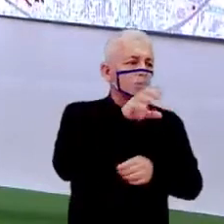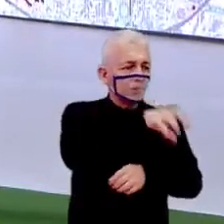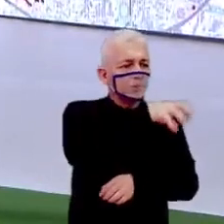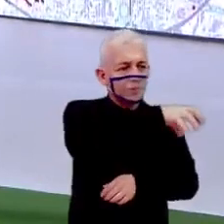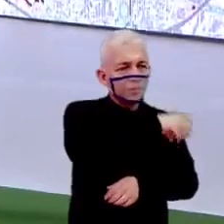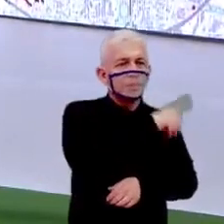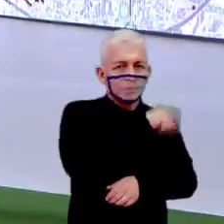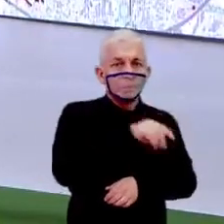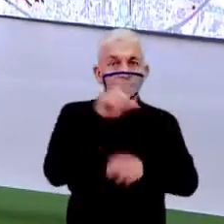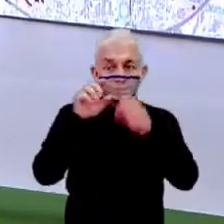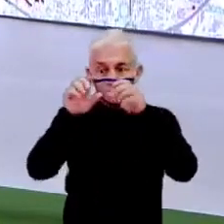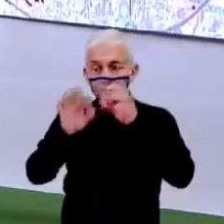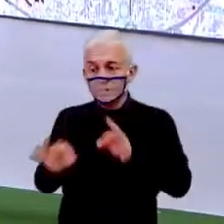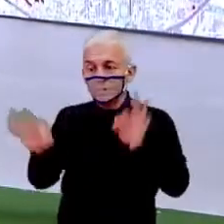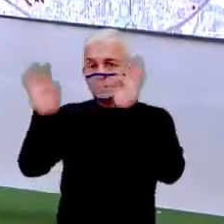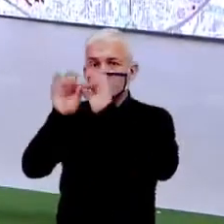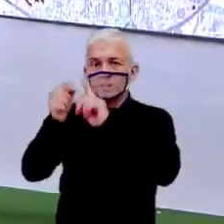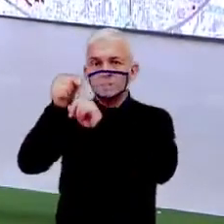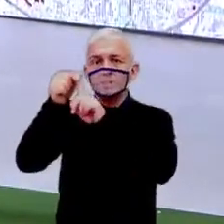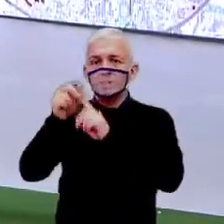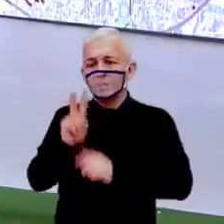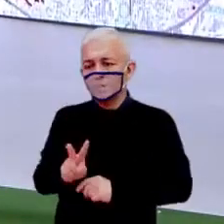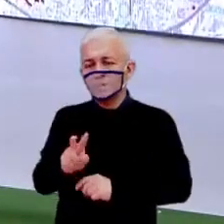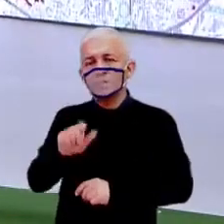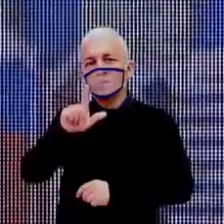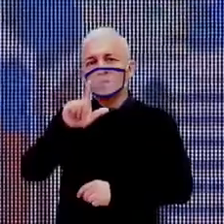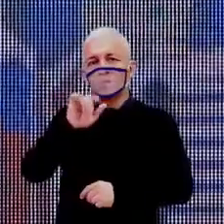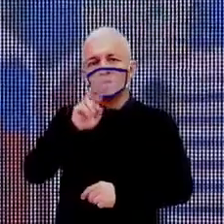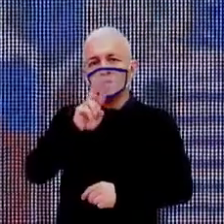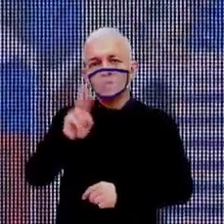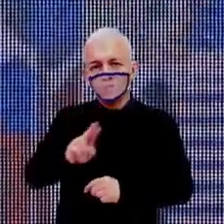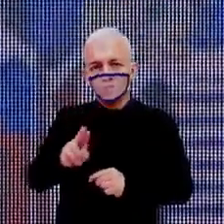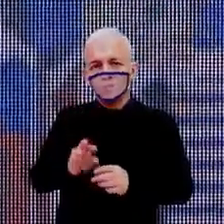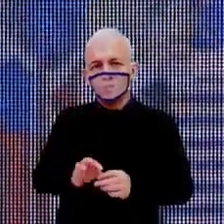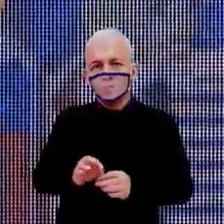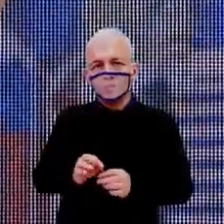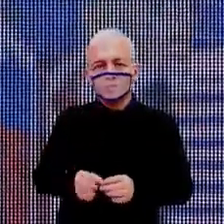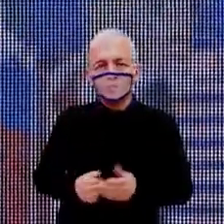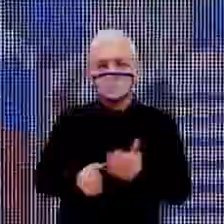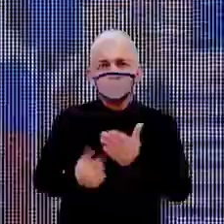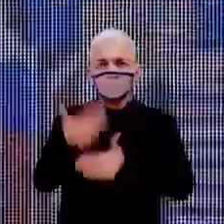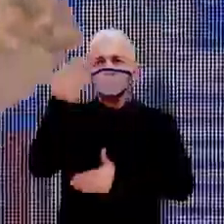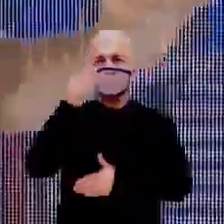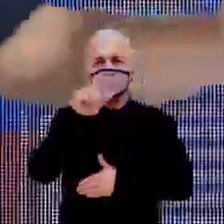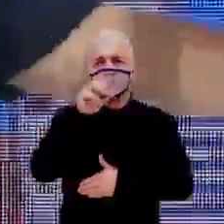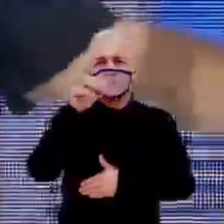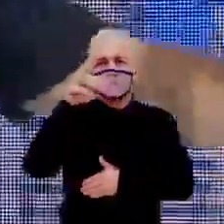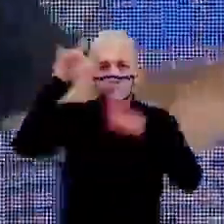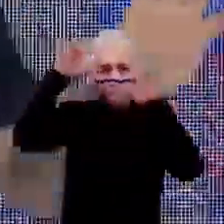temas que afectan a La Luz, a La Chinita, a Simón Bolívar, a Las Nieves y al